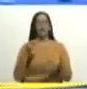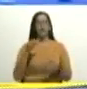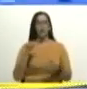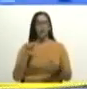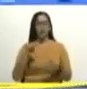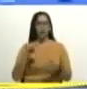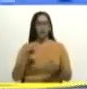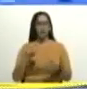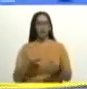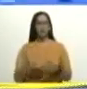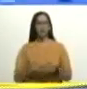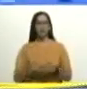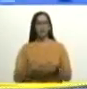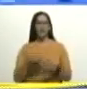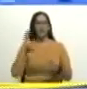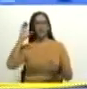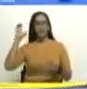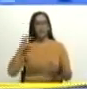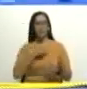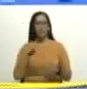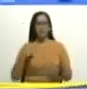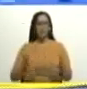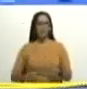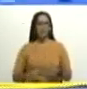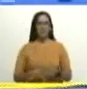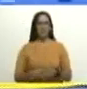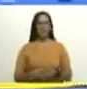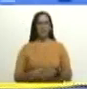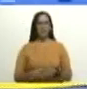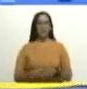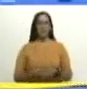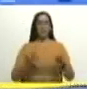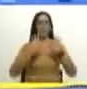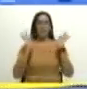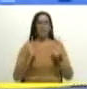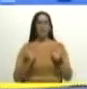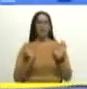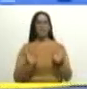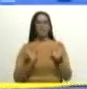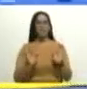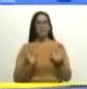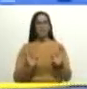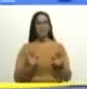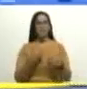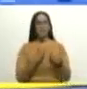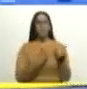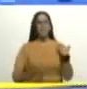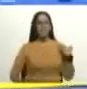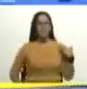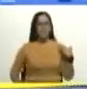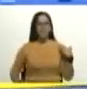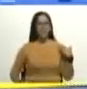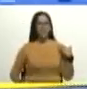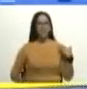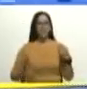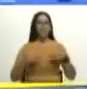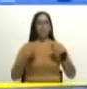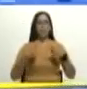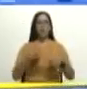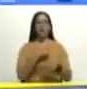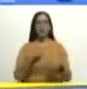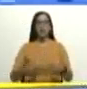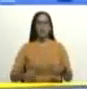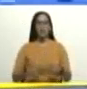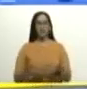Shanghái, Shandong, y de manera muy especial al presidente de la República Popular China,